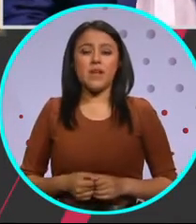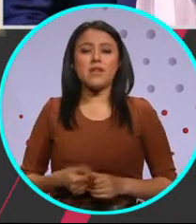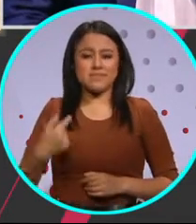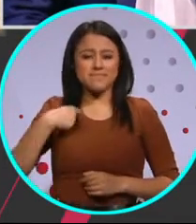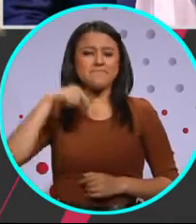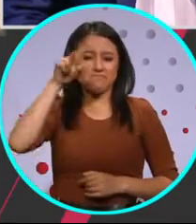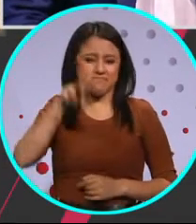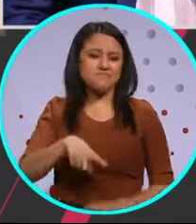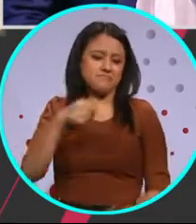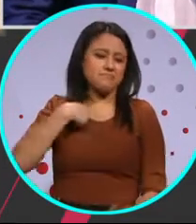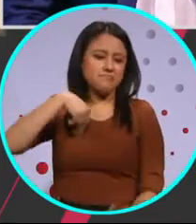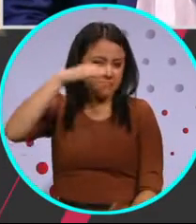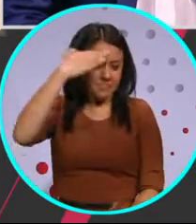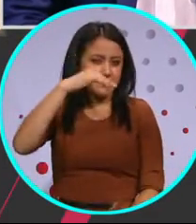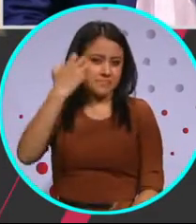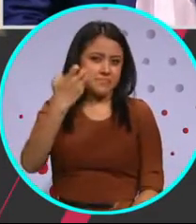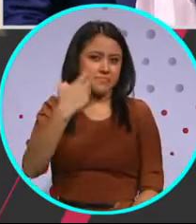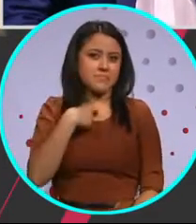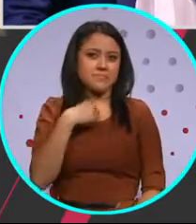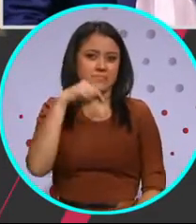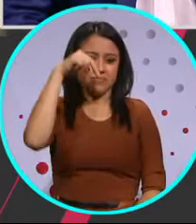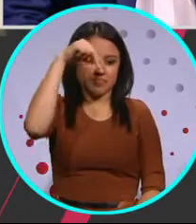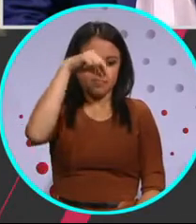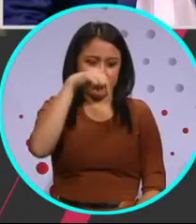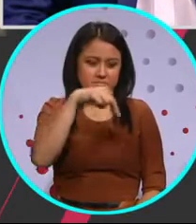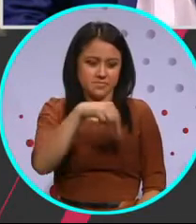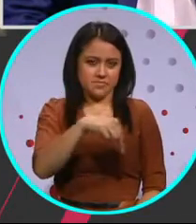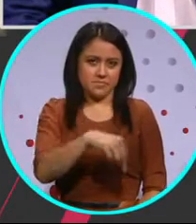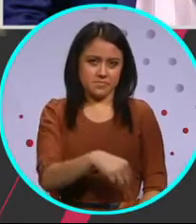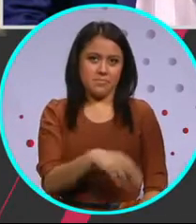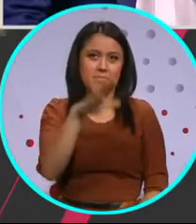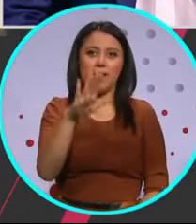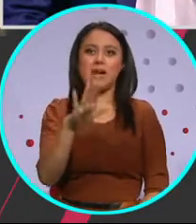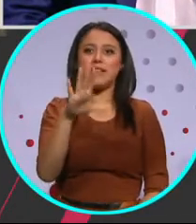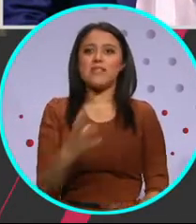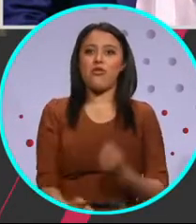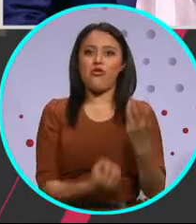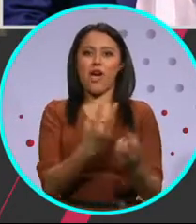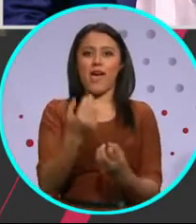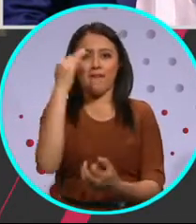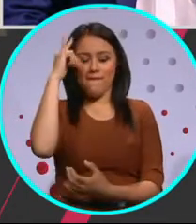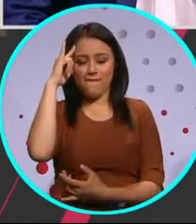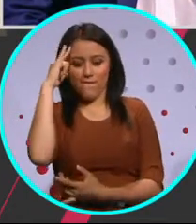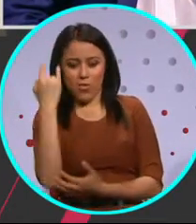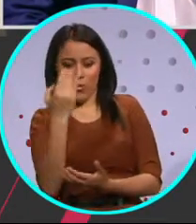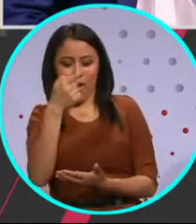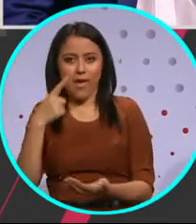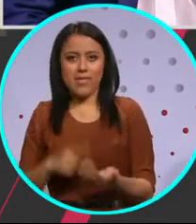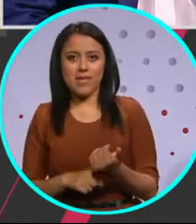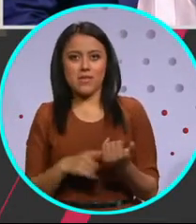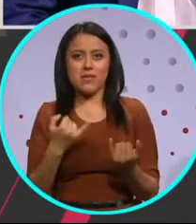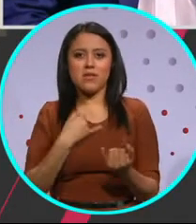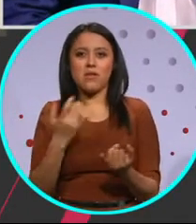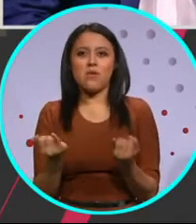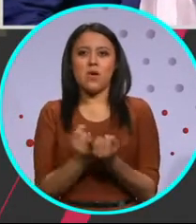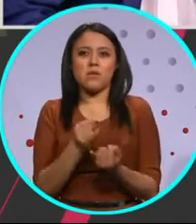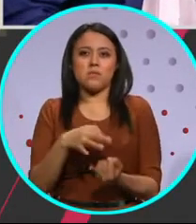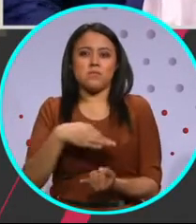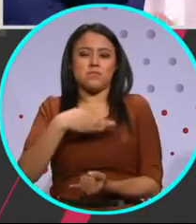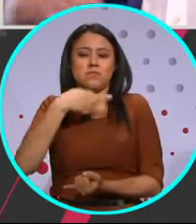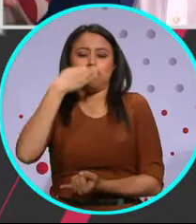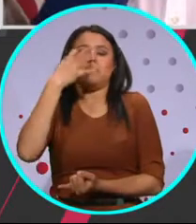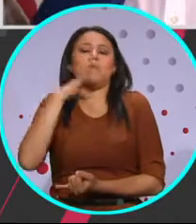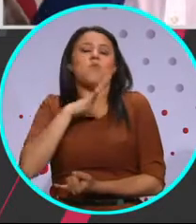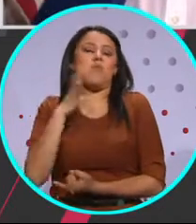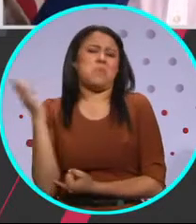escuchado desde esta escalera del terror baja al inframundo y cuando vas a entrar el perfume de gardenia ha salido de arginina